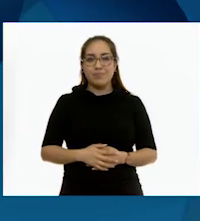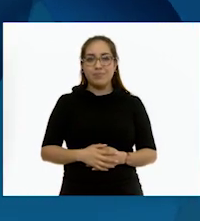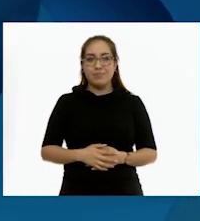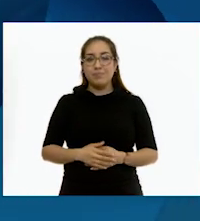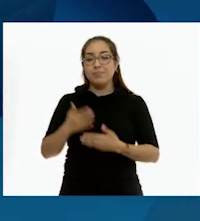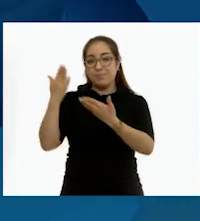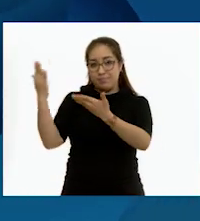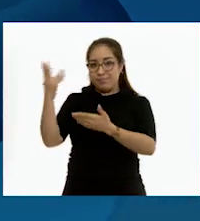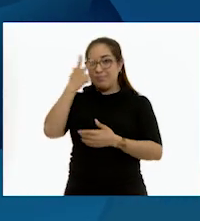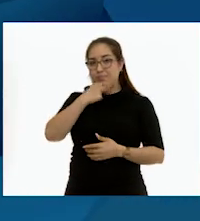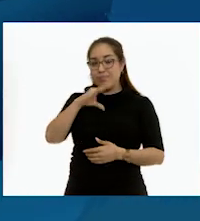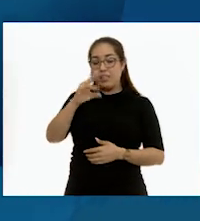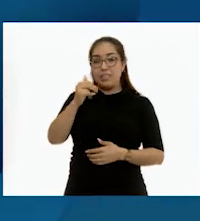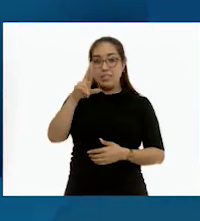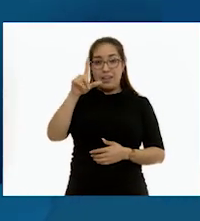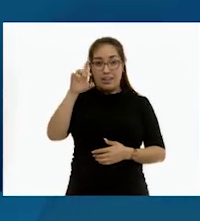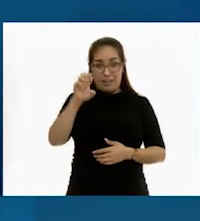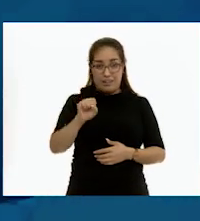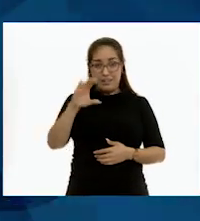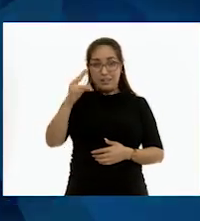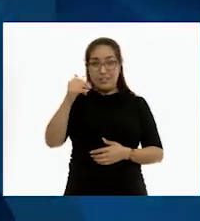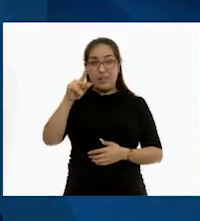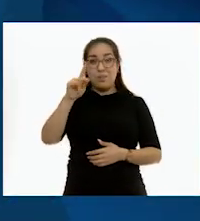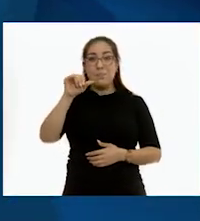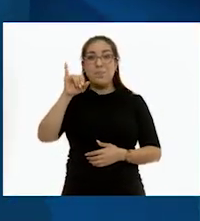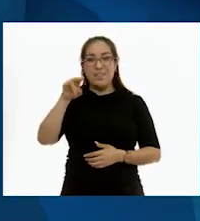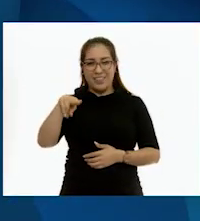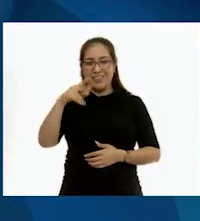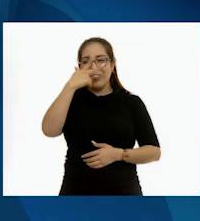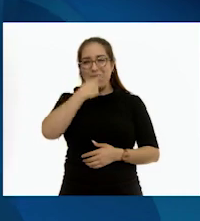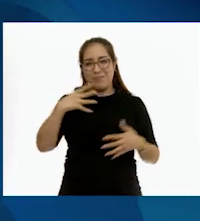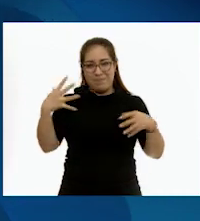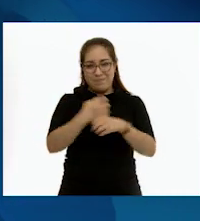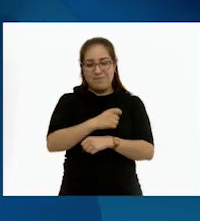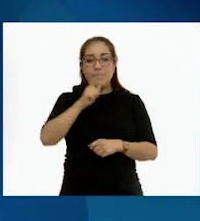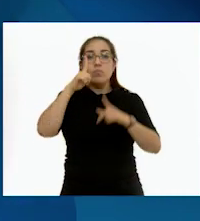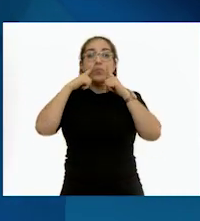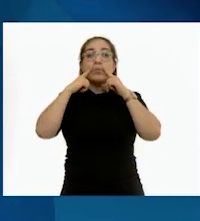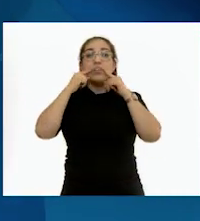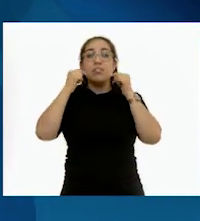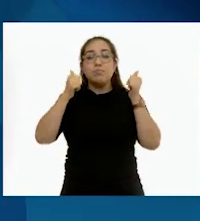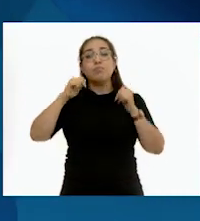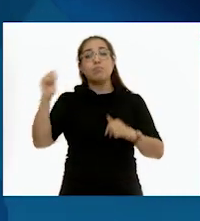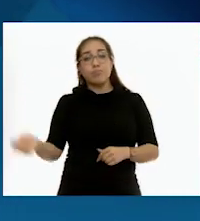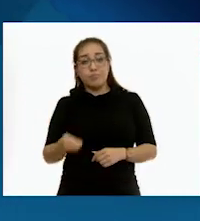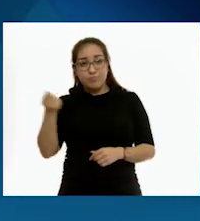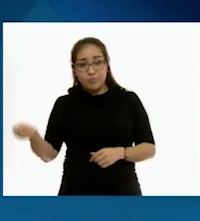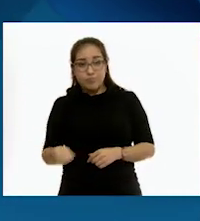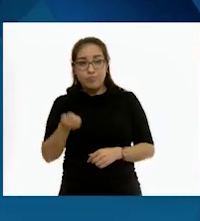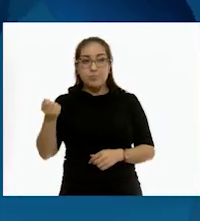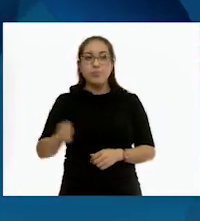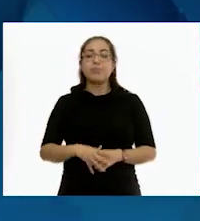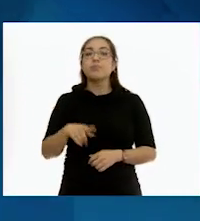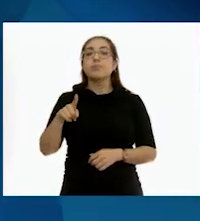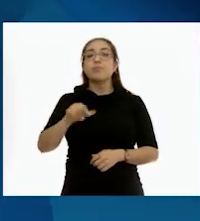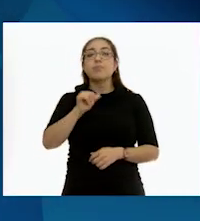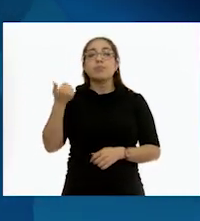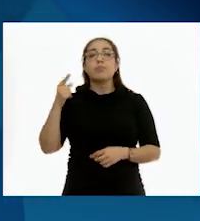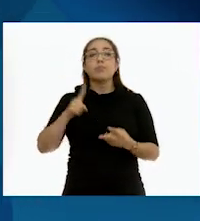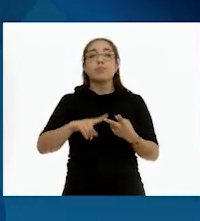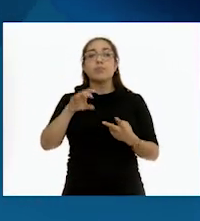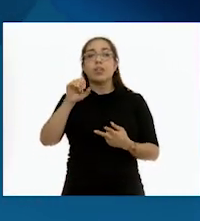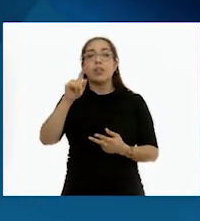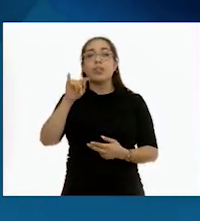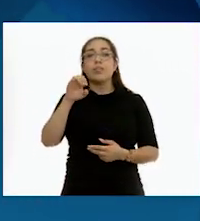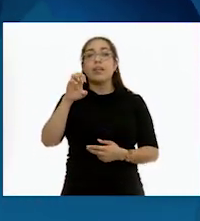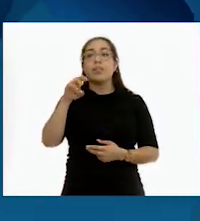Charles Chaplin aplicó los principios de la pantomima a la comedia física y al cine mudo. Étienne de Croix fue